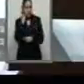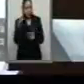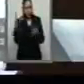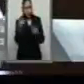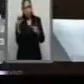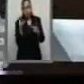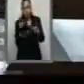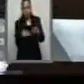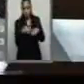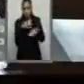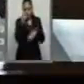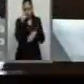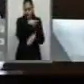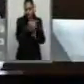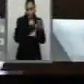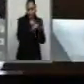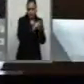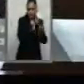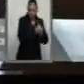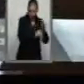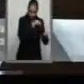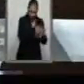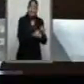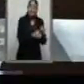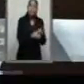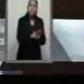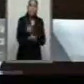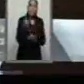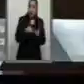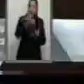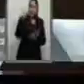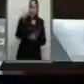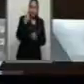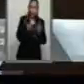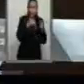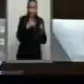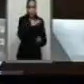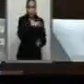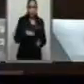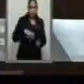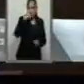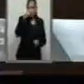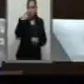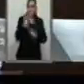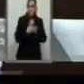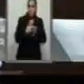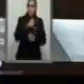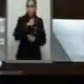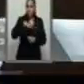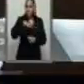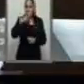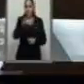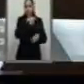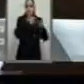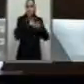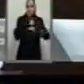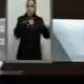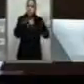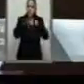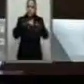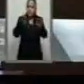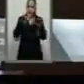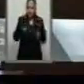sobre esta reforma. Durante campaña, muchos candidatos en ese momento recorrieron calles y barrios en esta